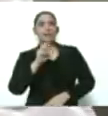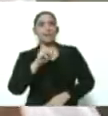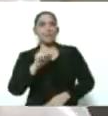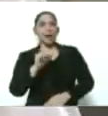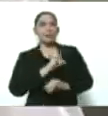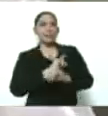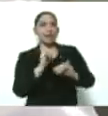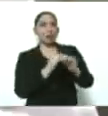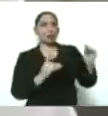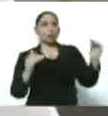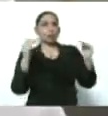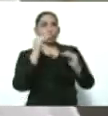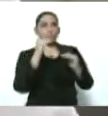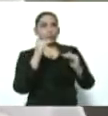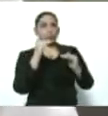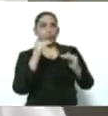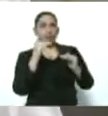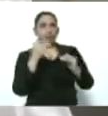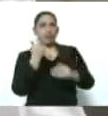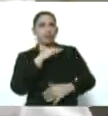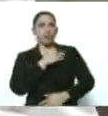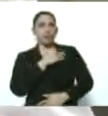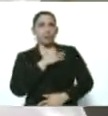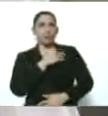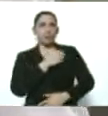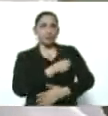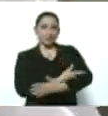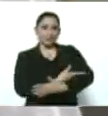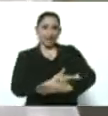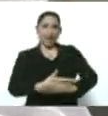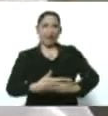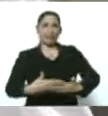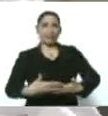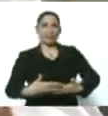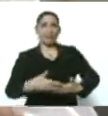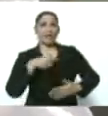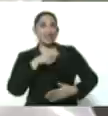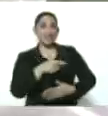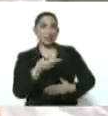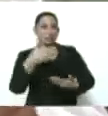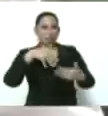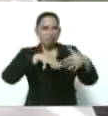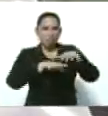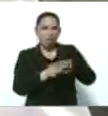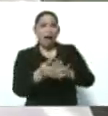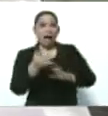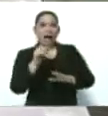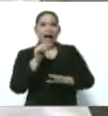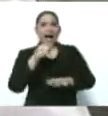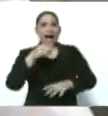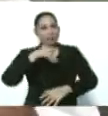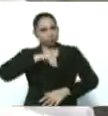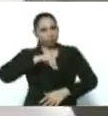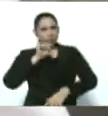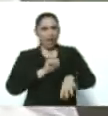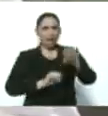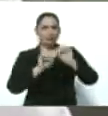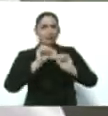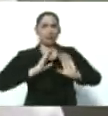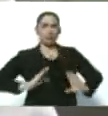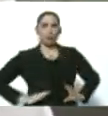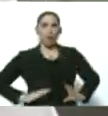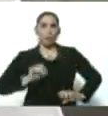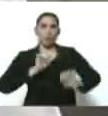enfermedad. Plasma es el componente líquido de la sangre y en ese componente están los anticuerpos o las defensas que en